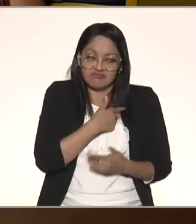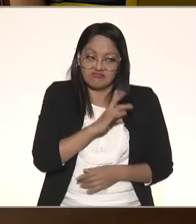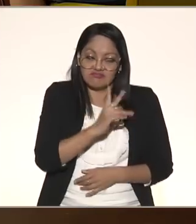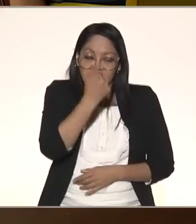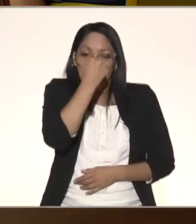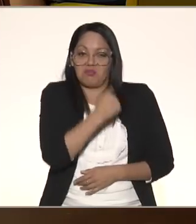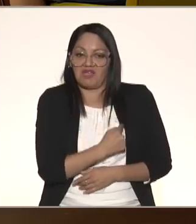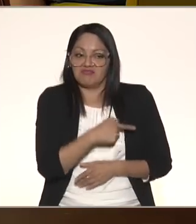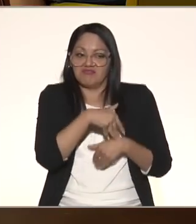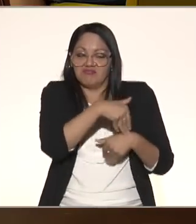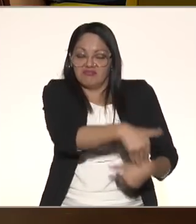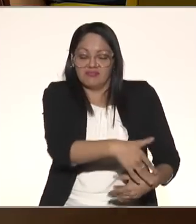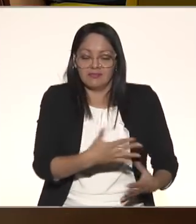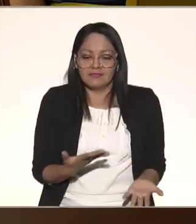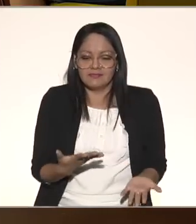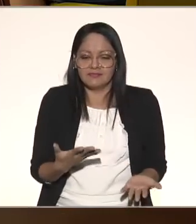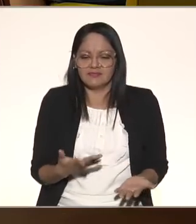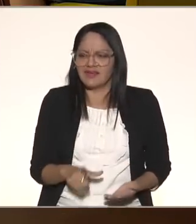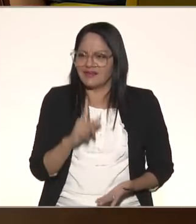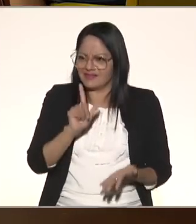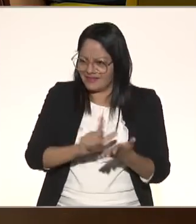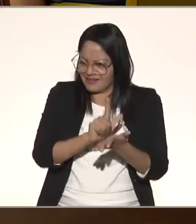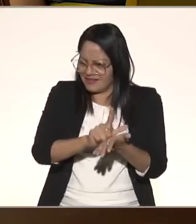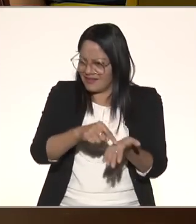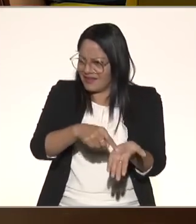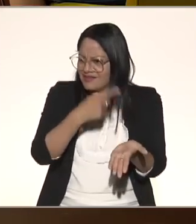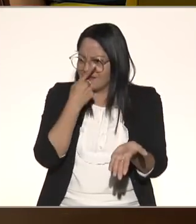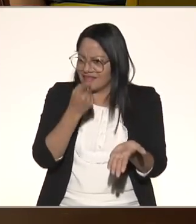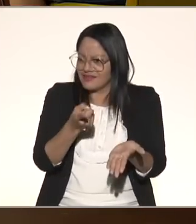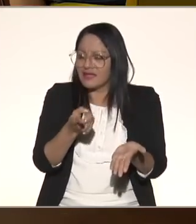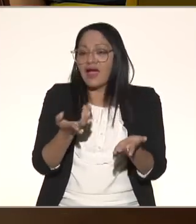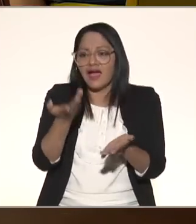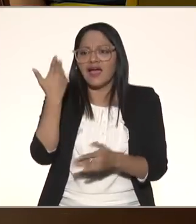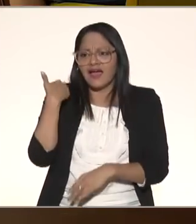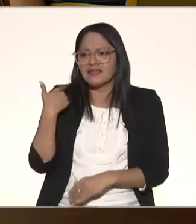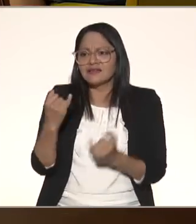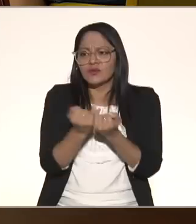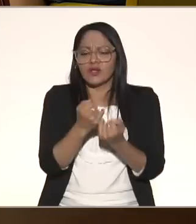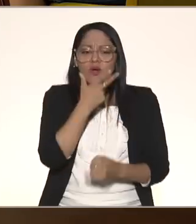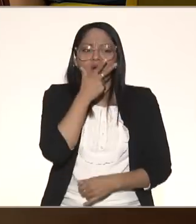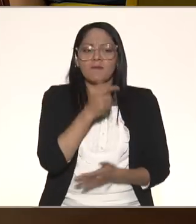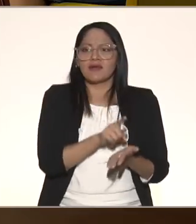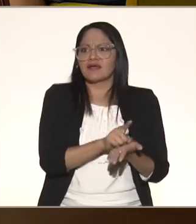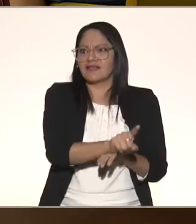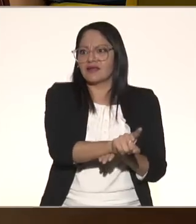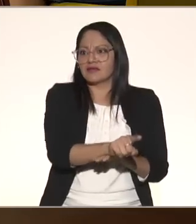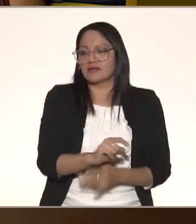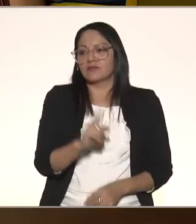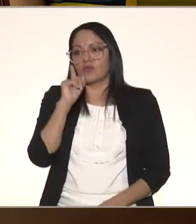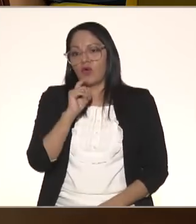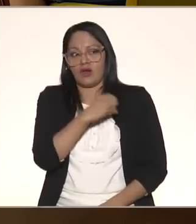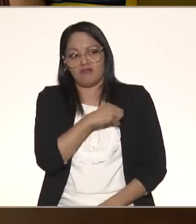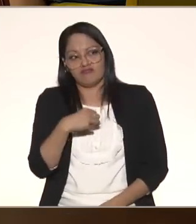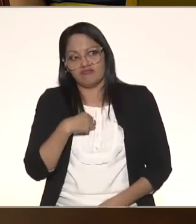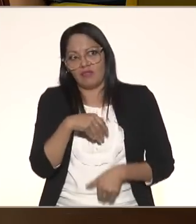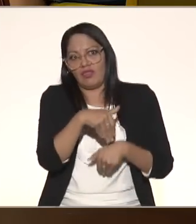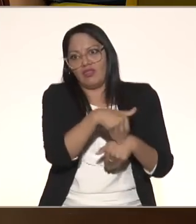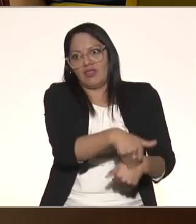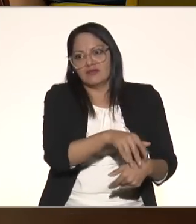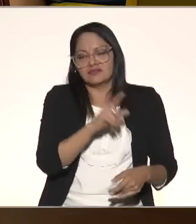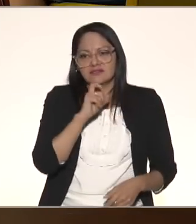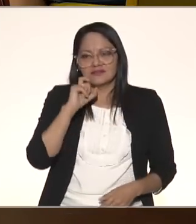es que estaba en la ley o sea estaba escrito que así debía ser era un derecho del varón y era una obligación de la mujer de la mujer entonces